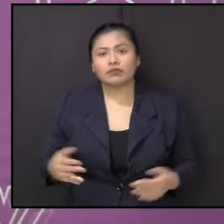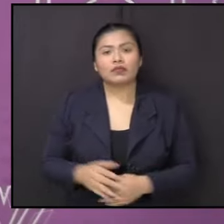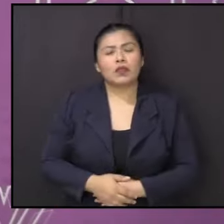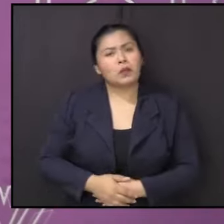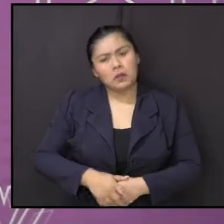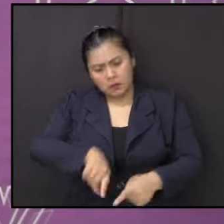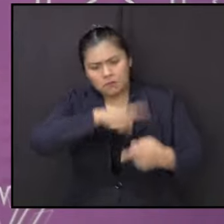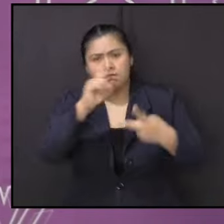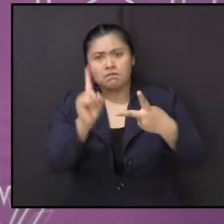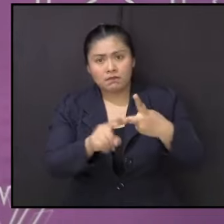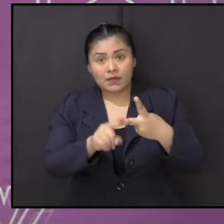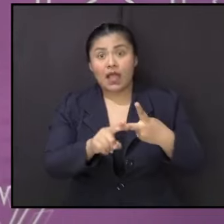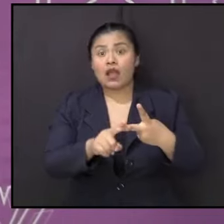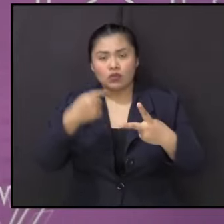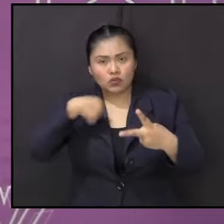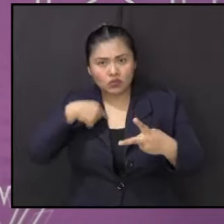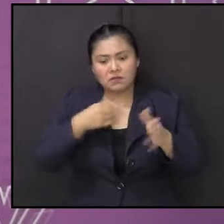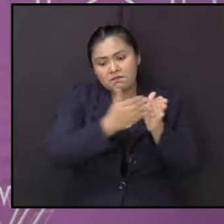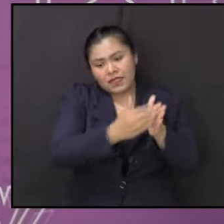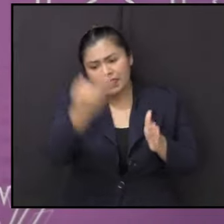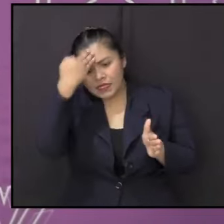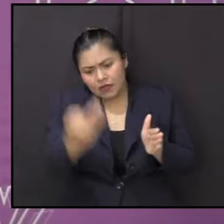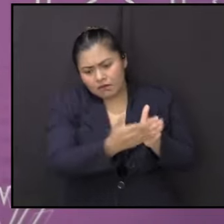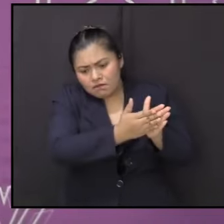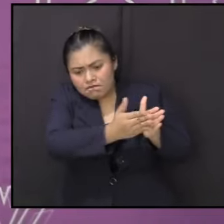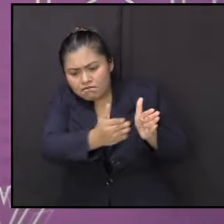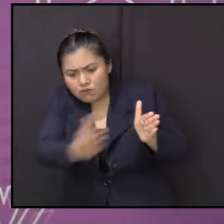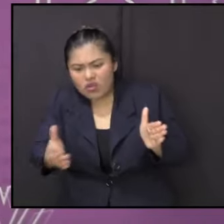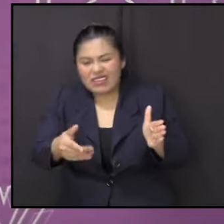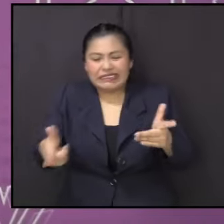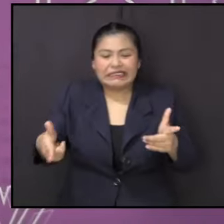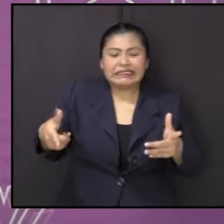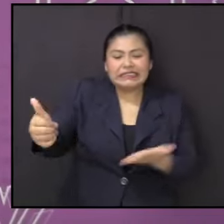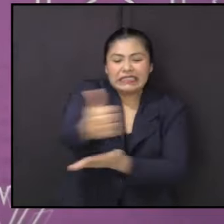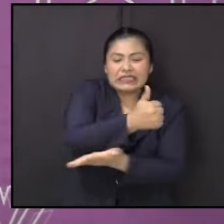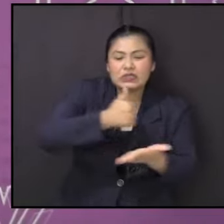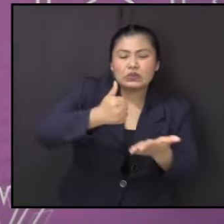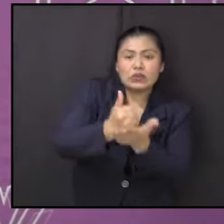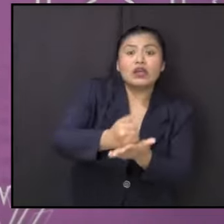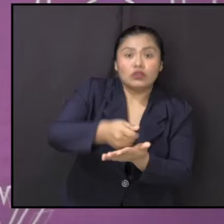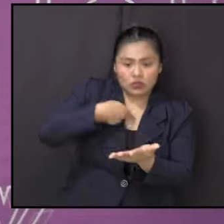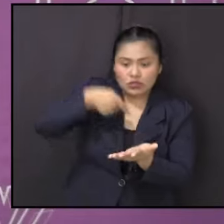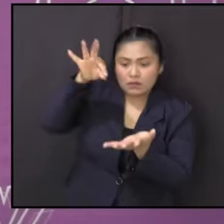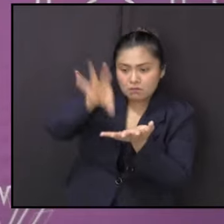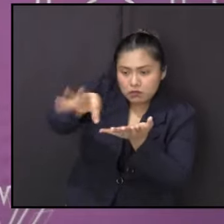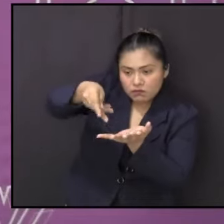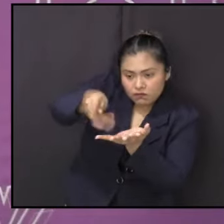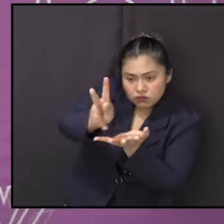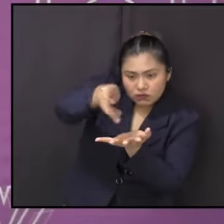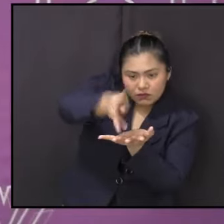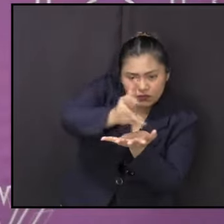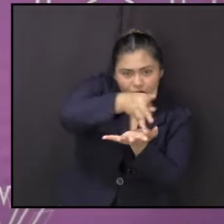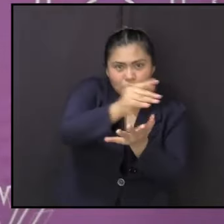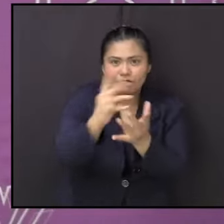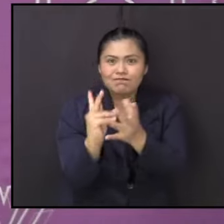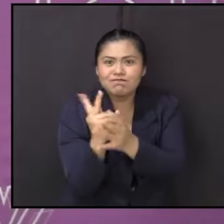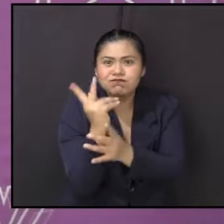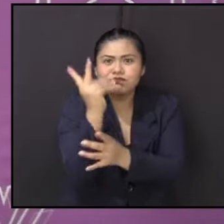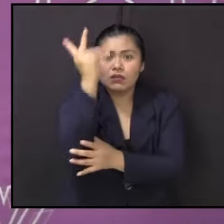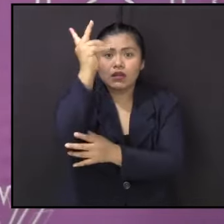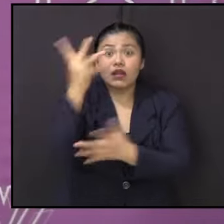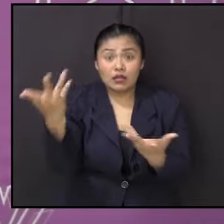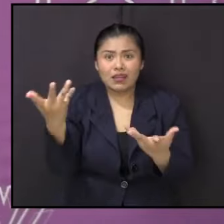jornadas de reforestación urbana. Nos quejamos mucho del calor, pero en lugar de estarnos quejando, podemos entre todos